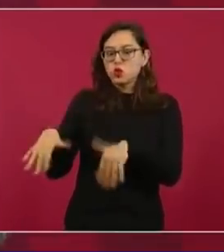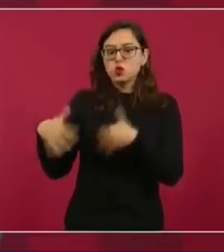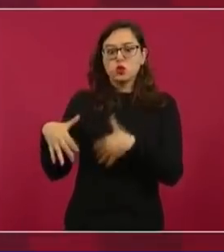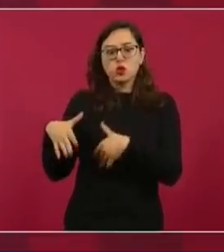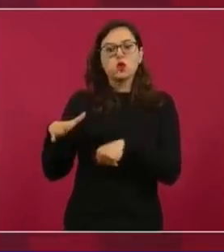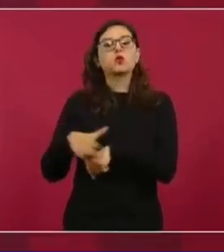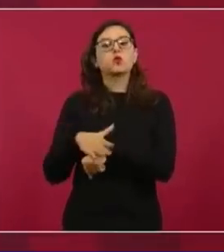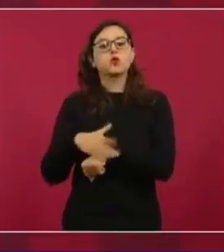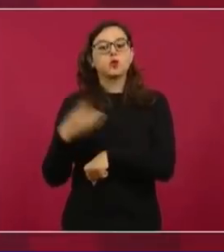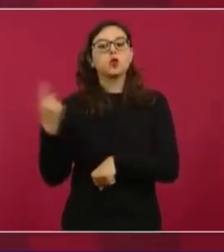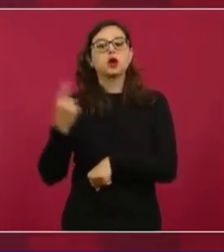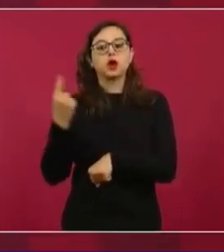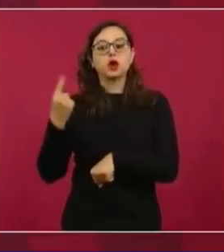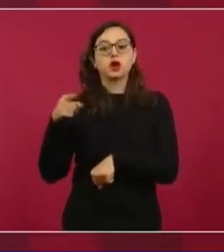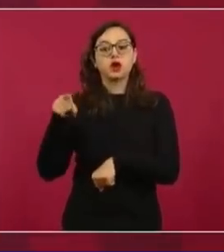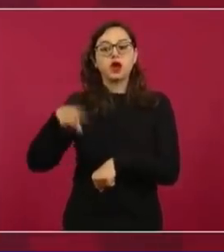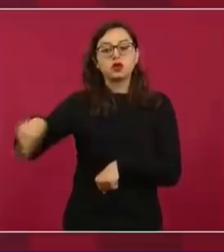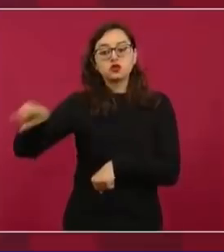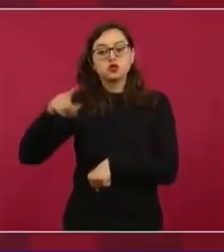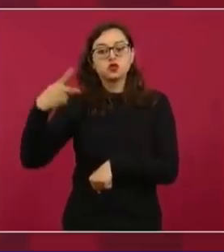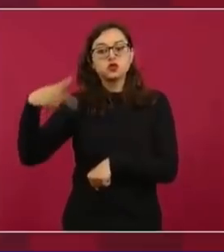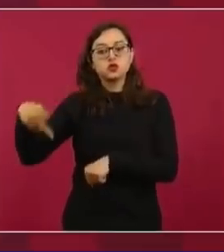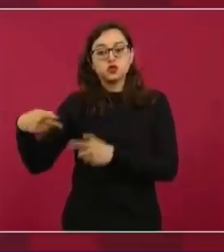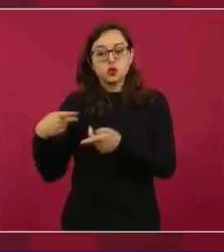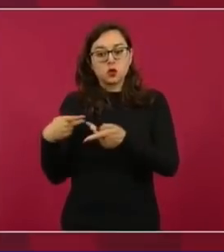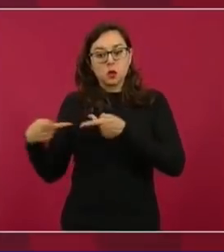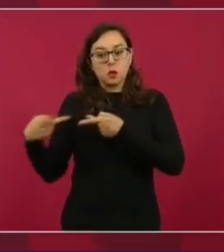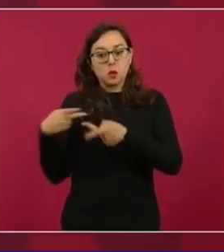tienen una planeación